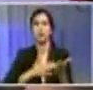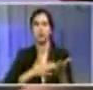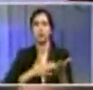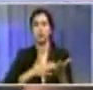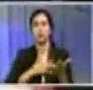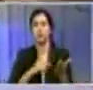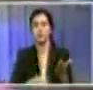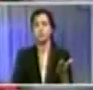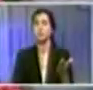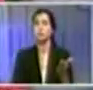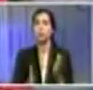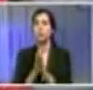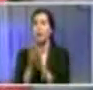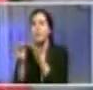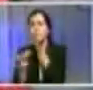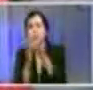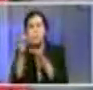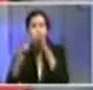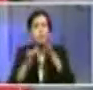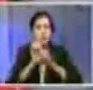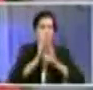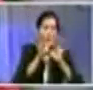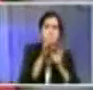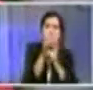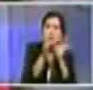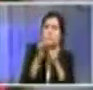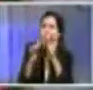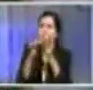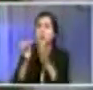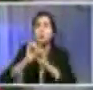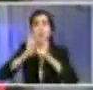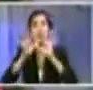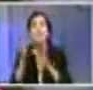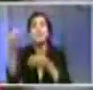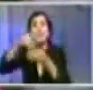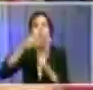y pido que lo expliquen en las comunidades.